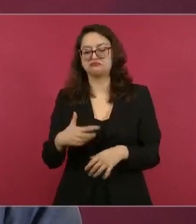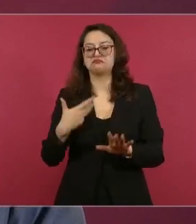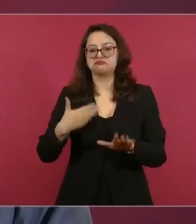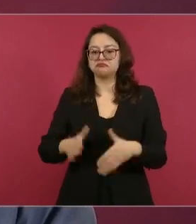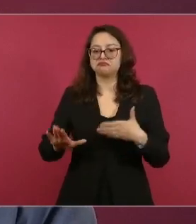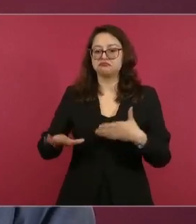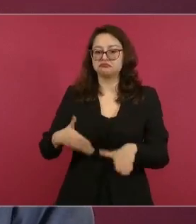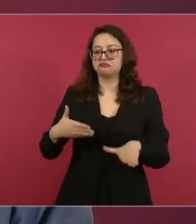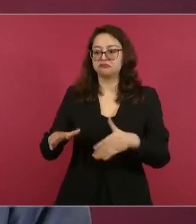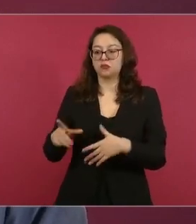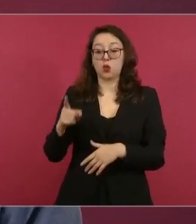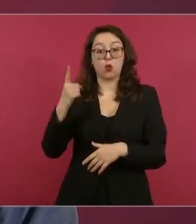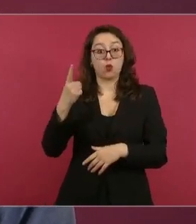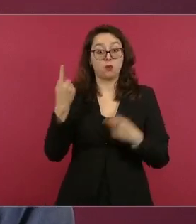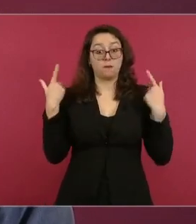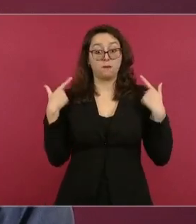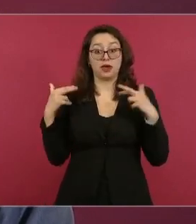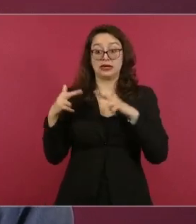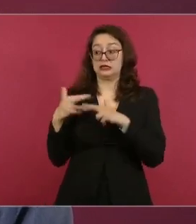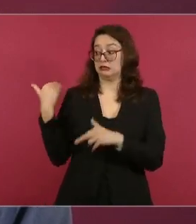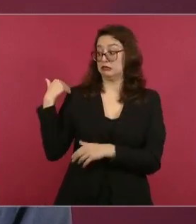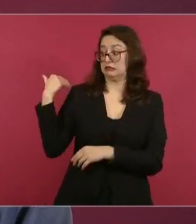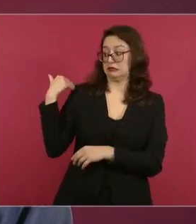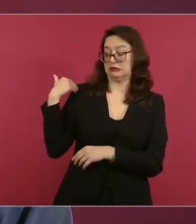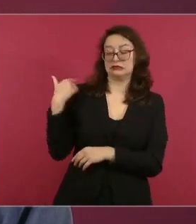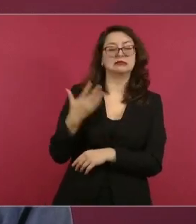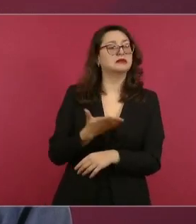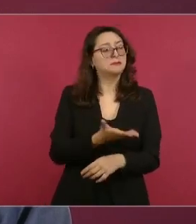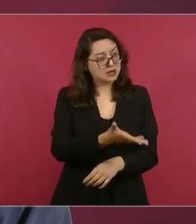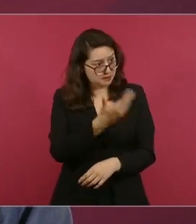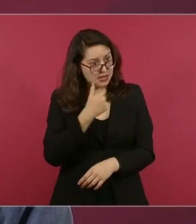a ver su escuela que se había caído.